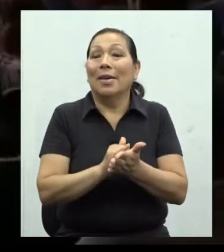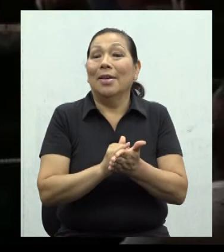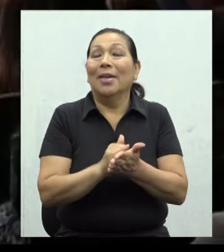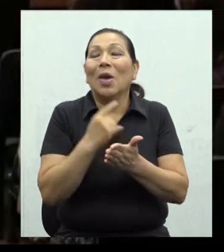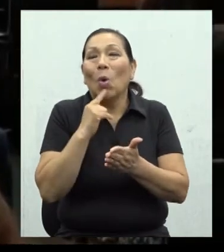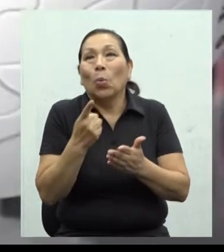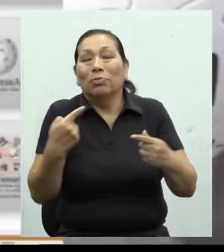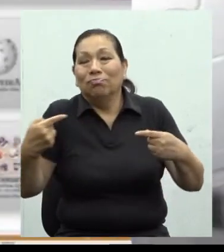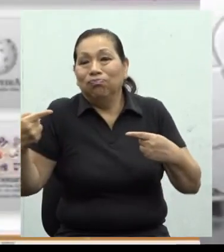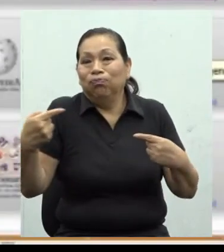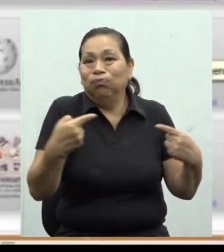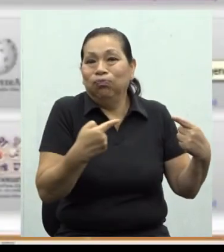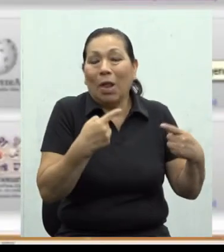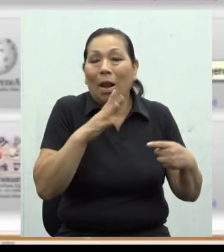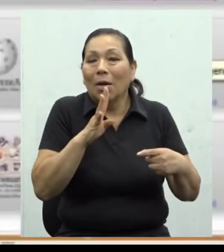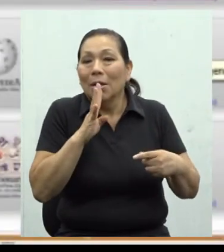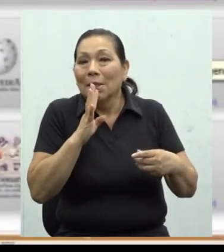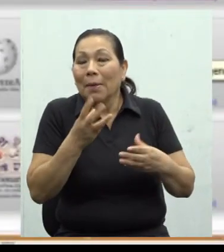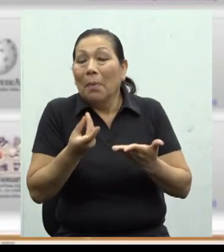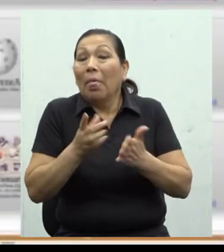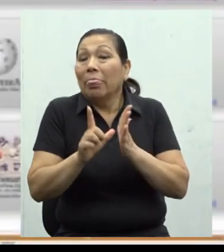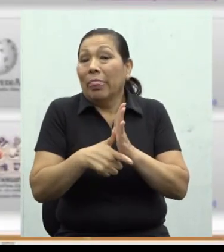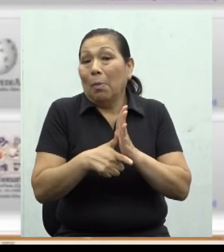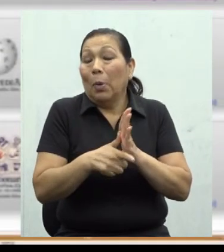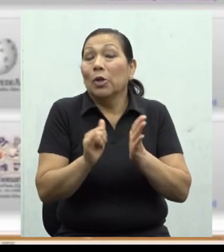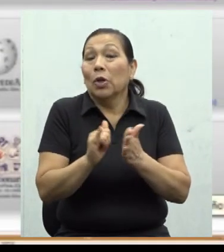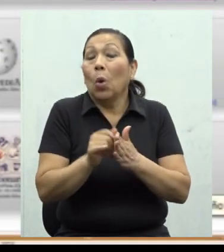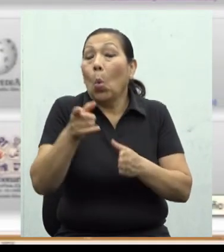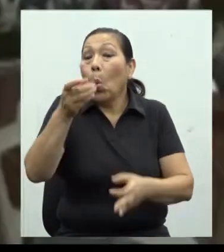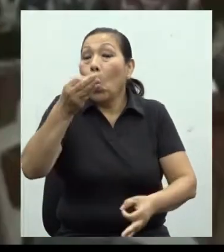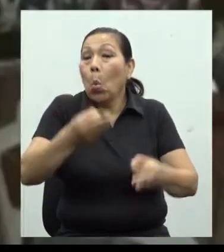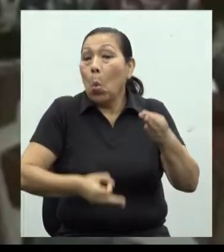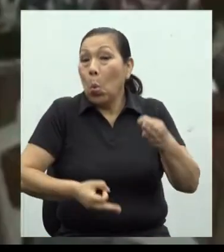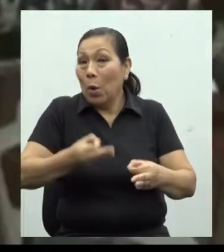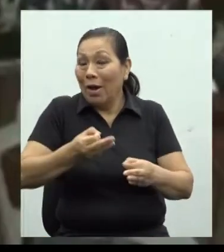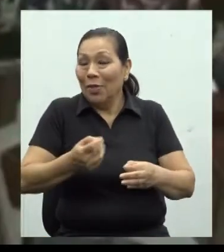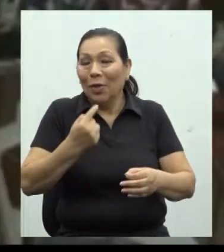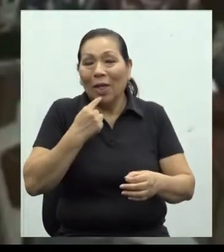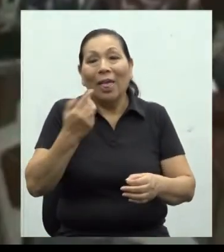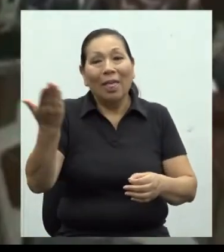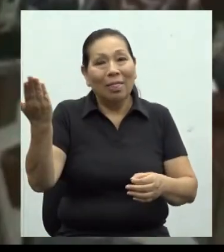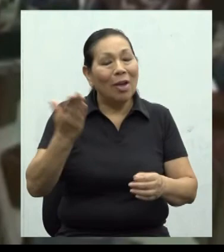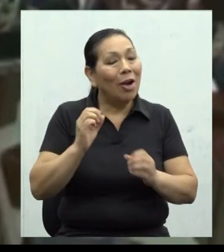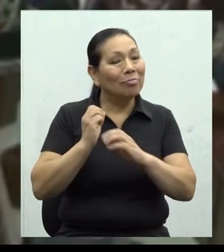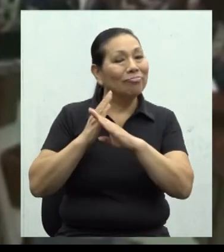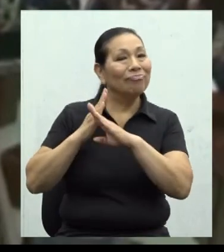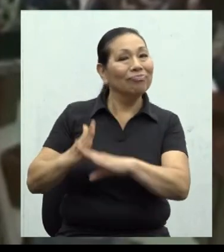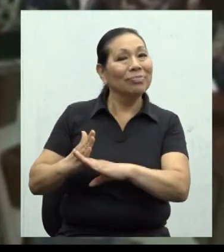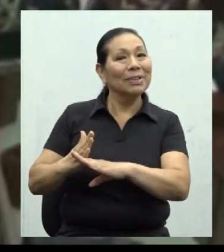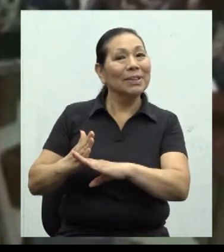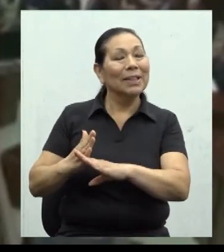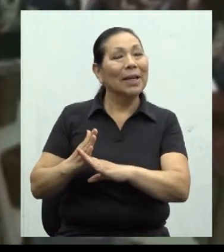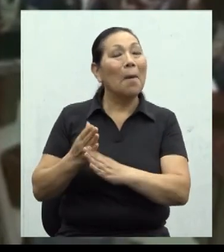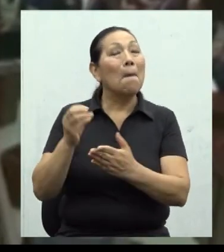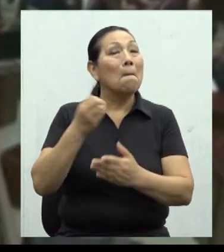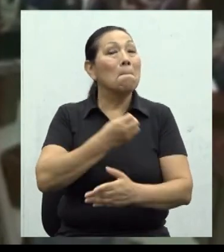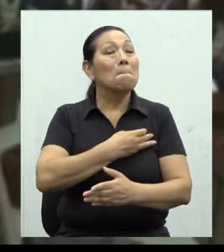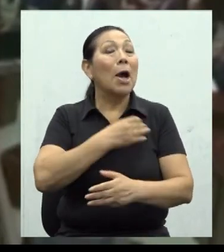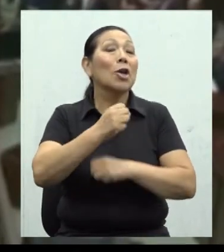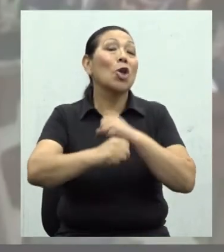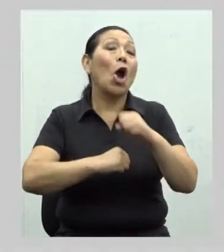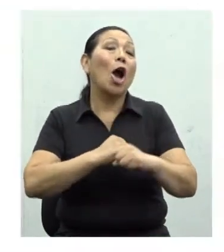un ataque a la libertad de expresión, después de que un juzgado de primera instancia rechazara su demanda en mayo